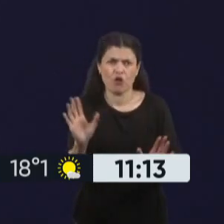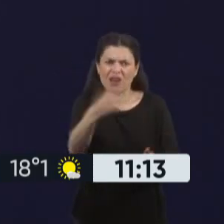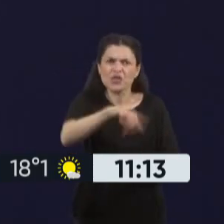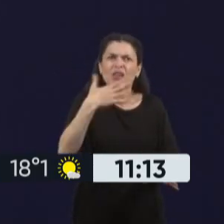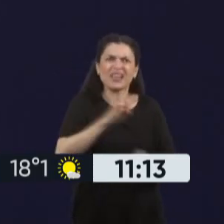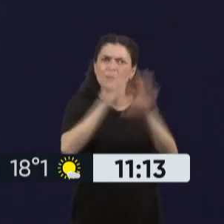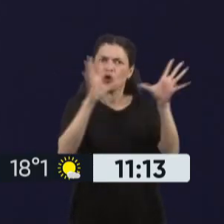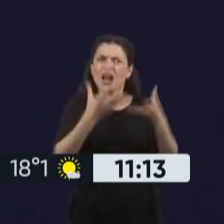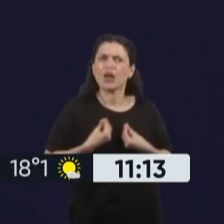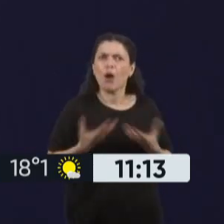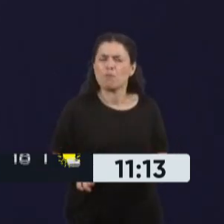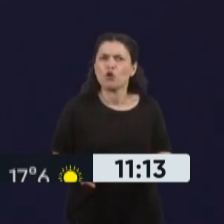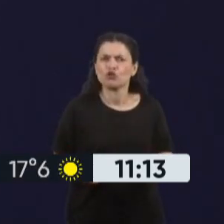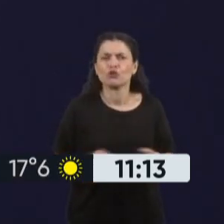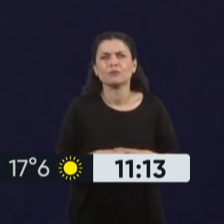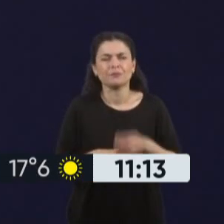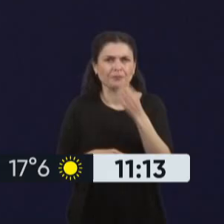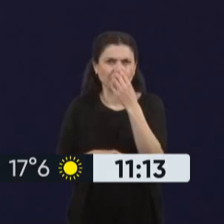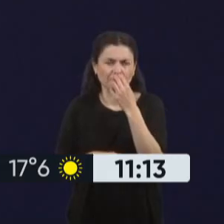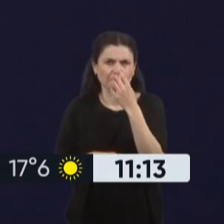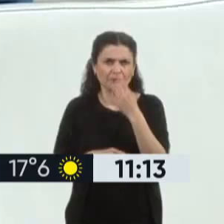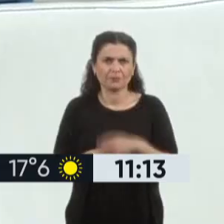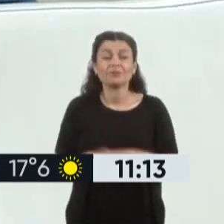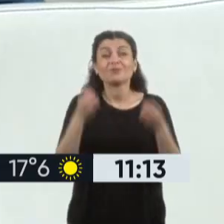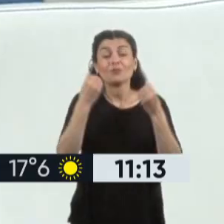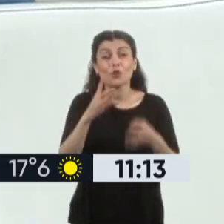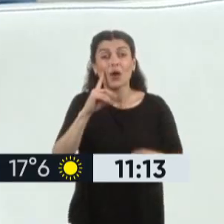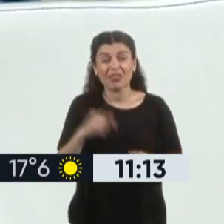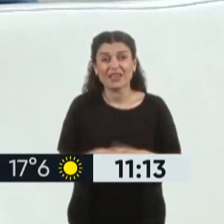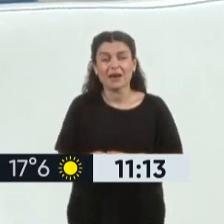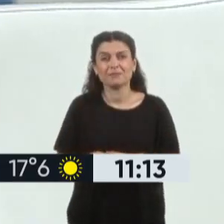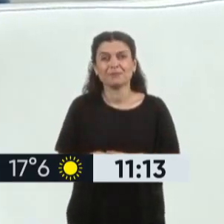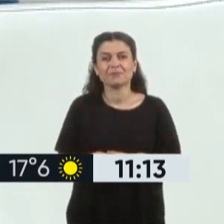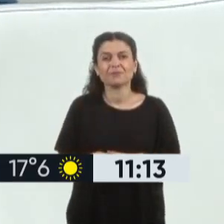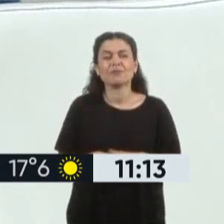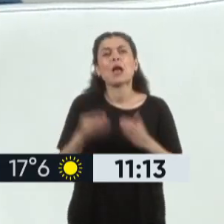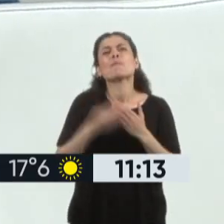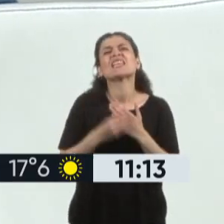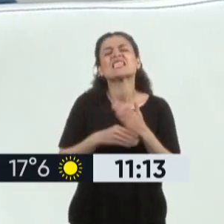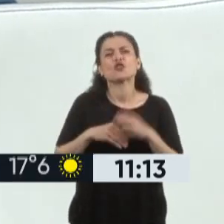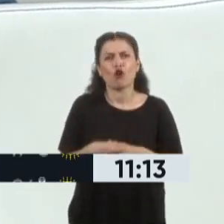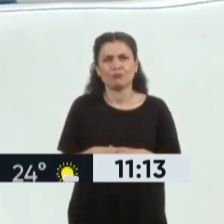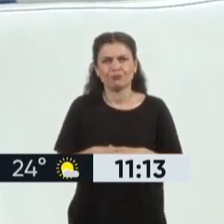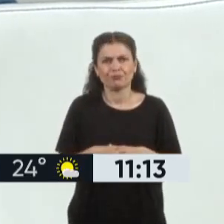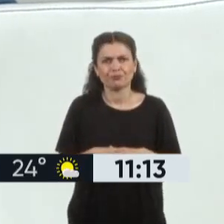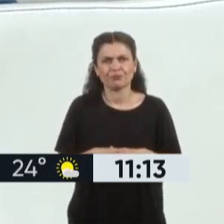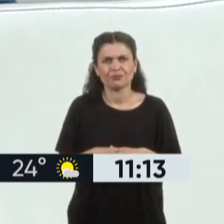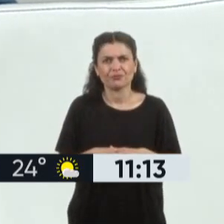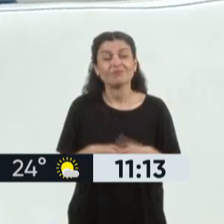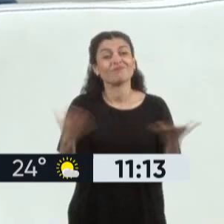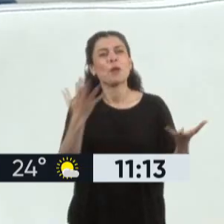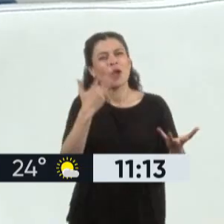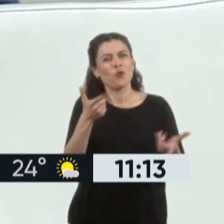que quede de gobierno, ¿no? Buenos días, ministro. ¿Cómo le va? Estás chicanero, me